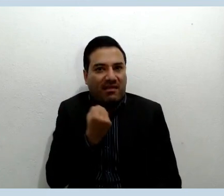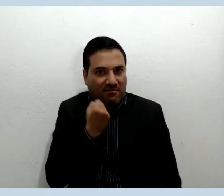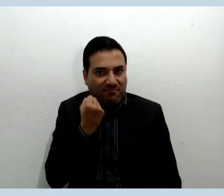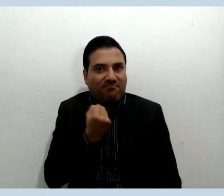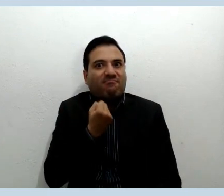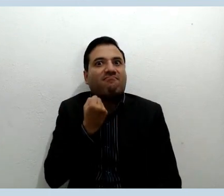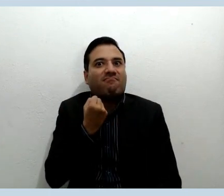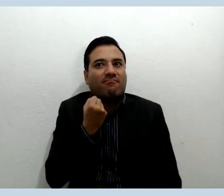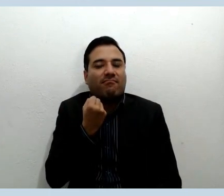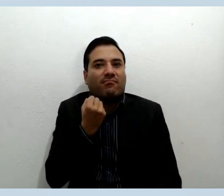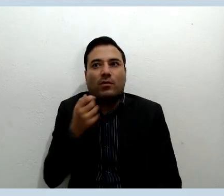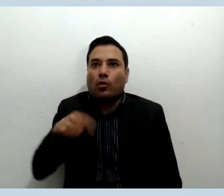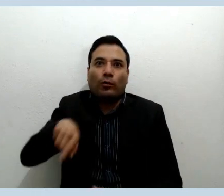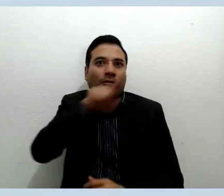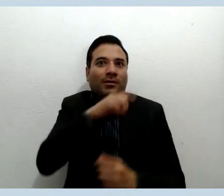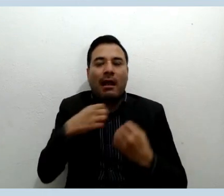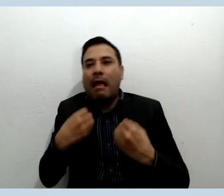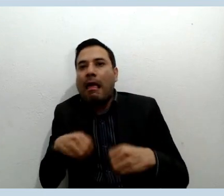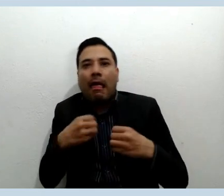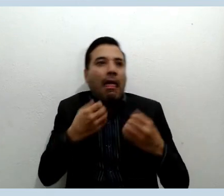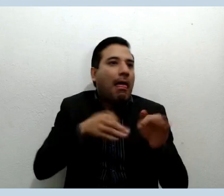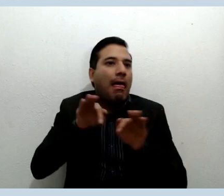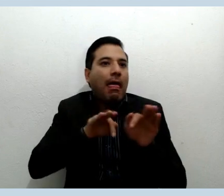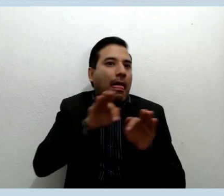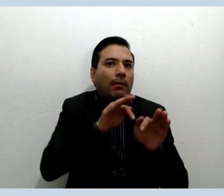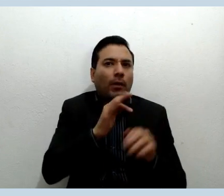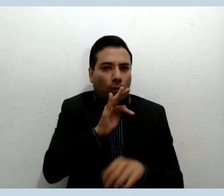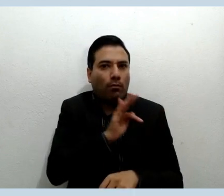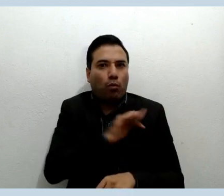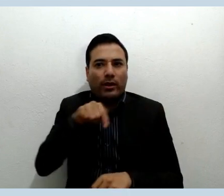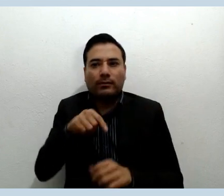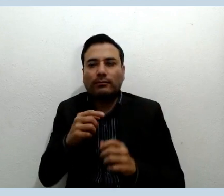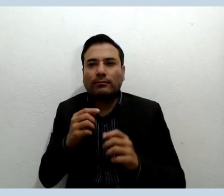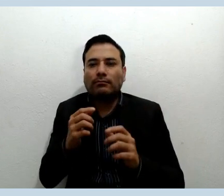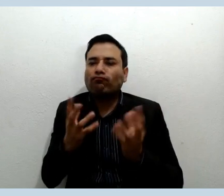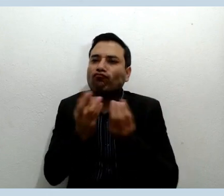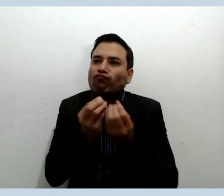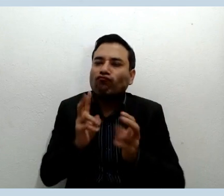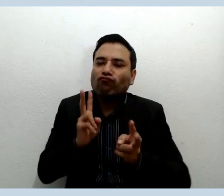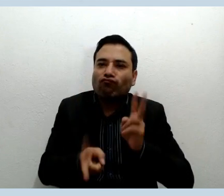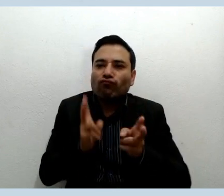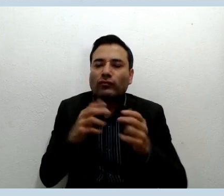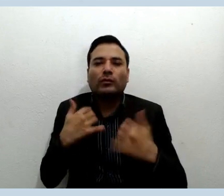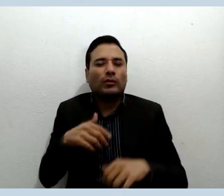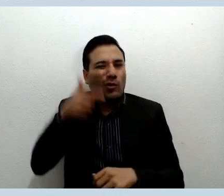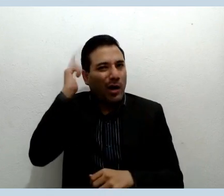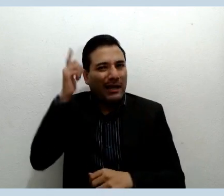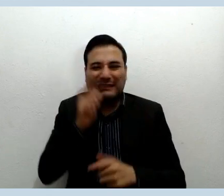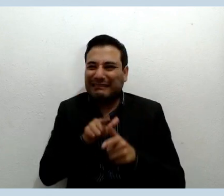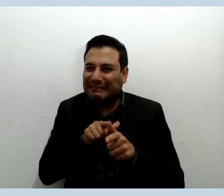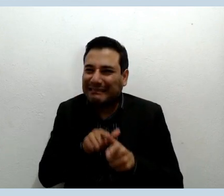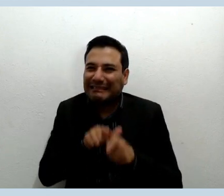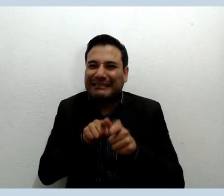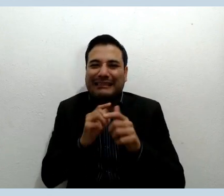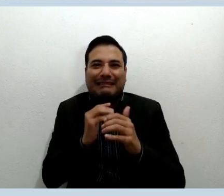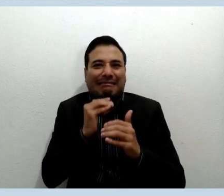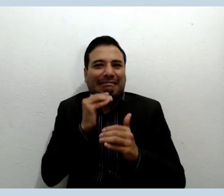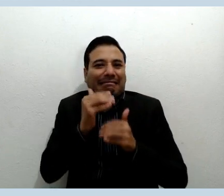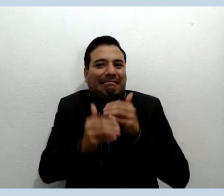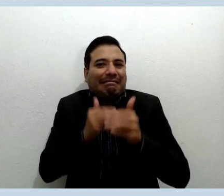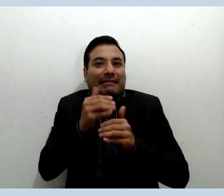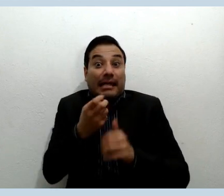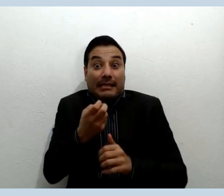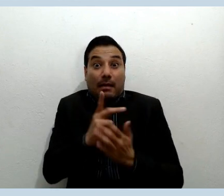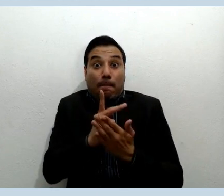teatrales no eh Entonces eso yo De verdad espero que se mantenga es un proyecto que para